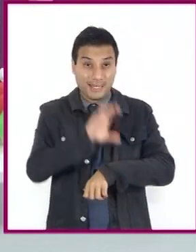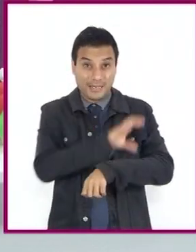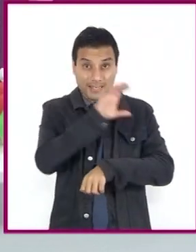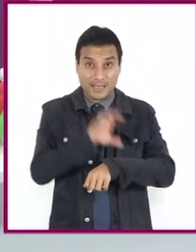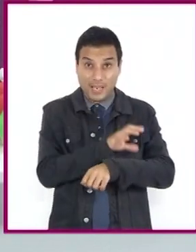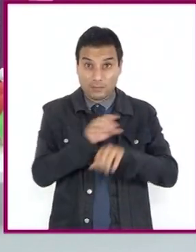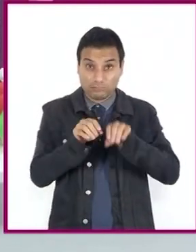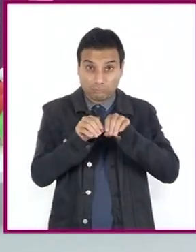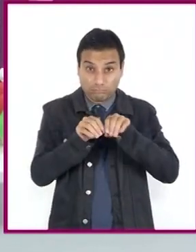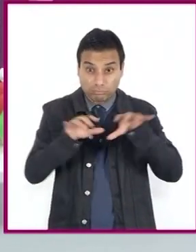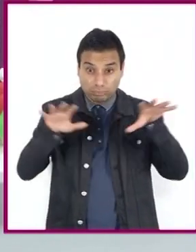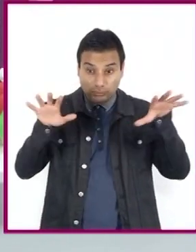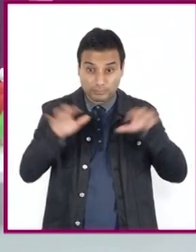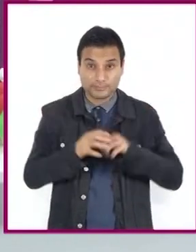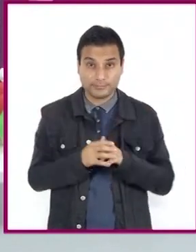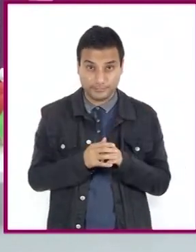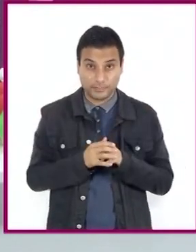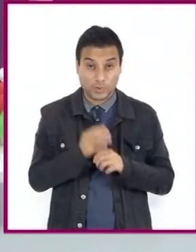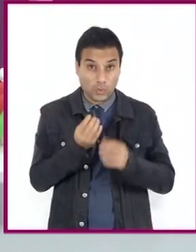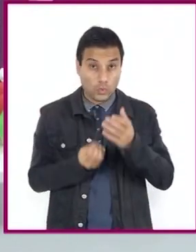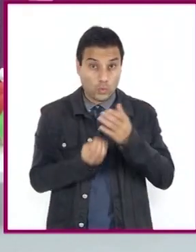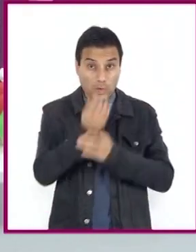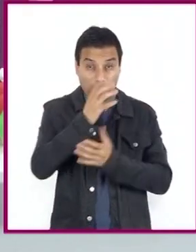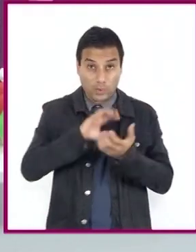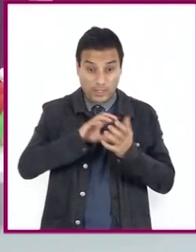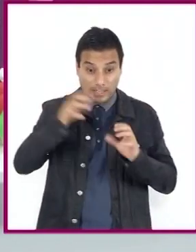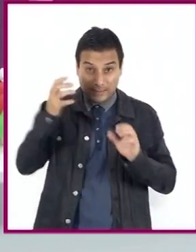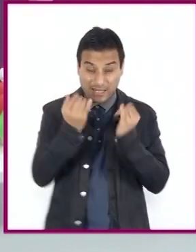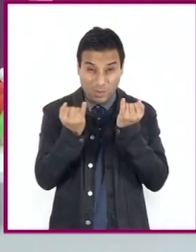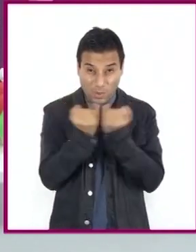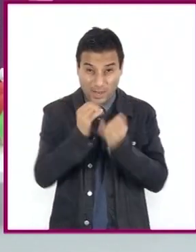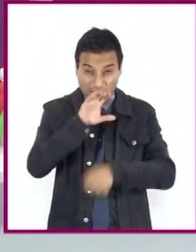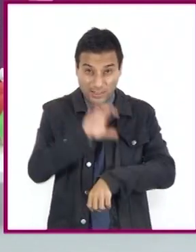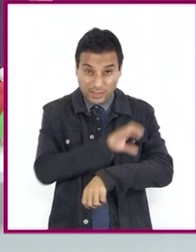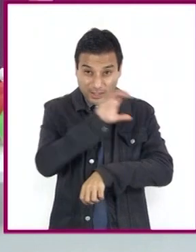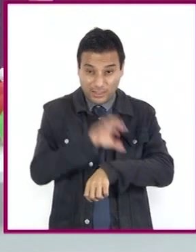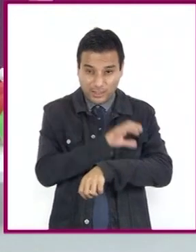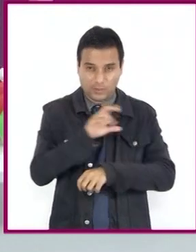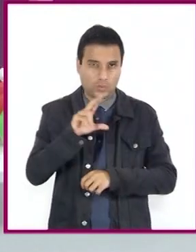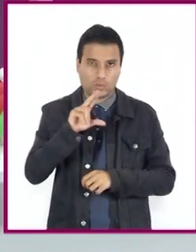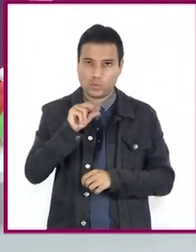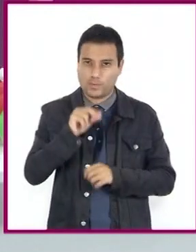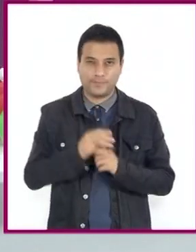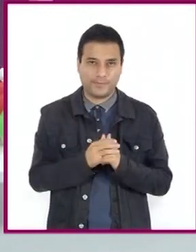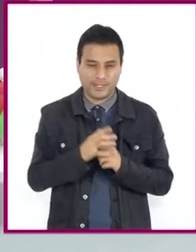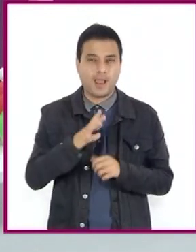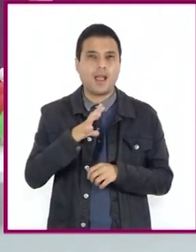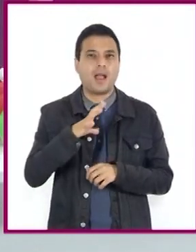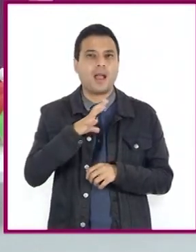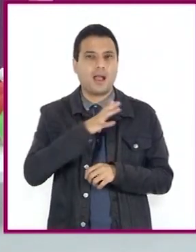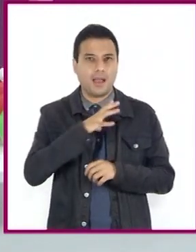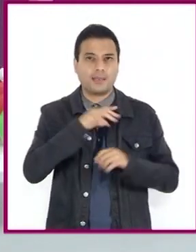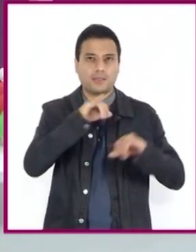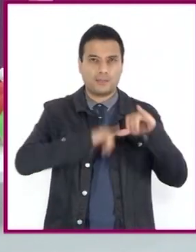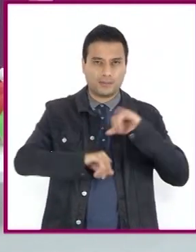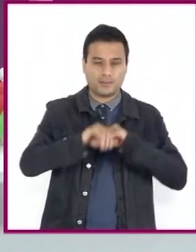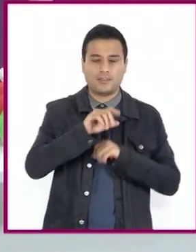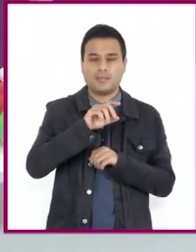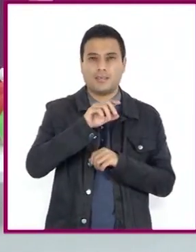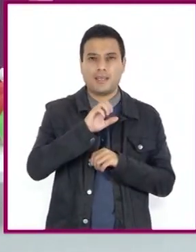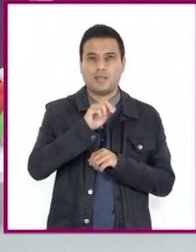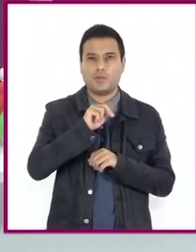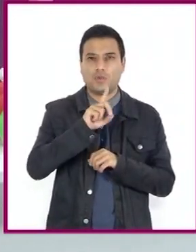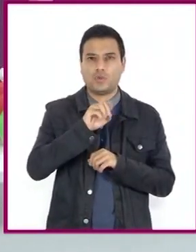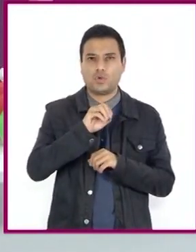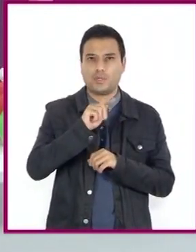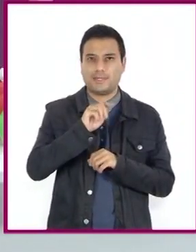misma que se necesita para formar los nuevos enlaces en los productos. Por lo tanto, existen reacciones endotérmicas y exotérmicas,